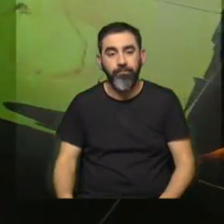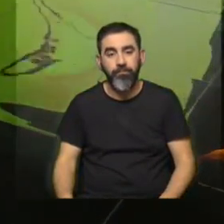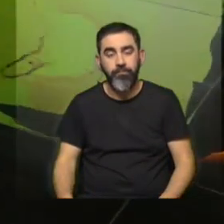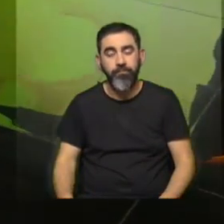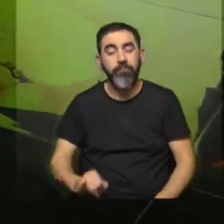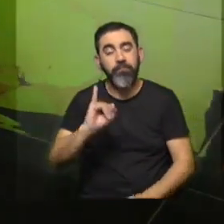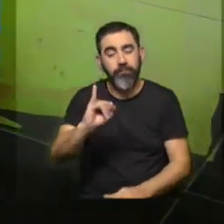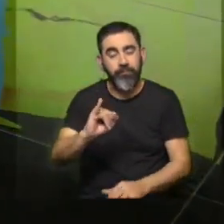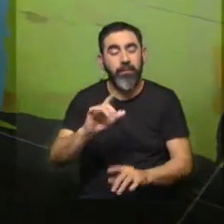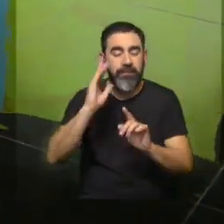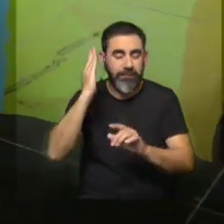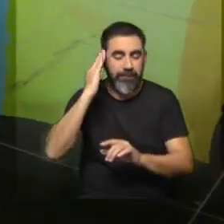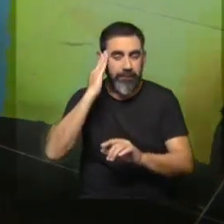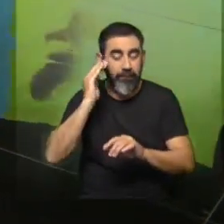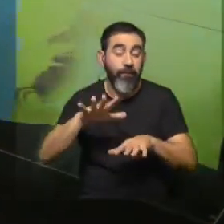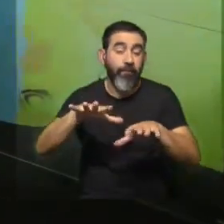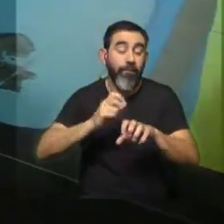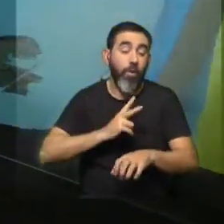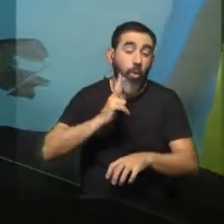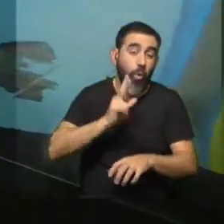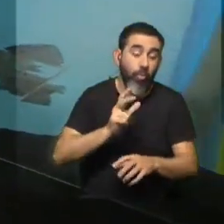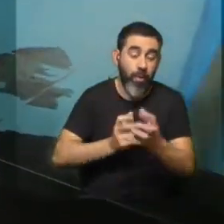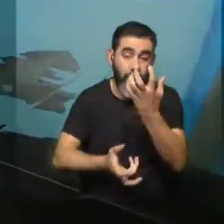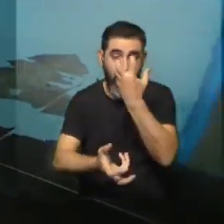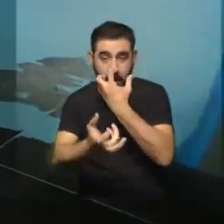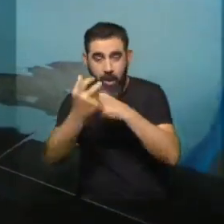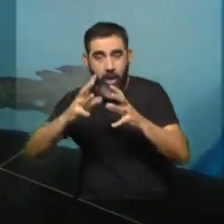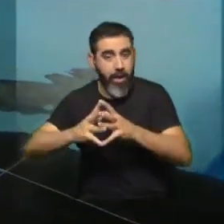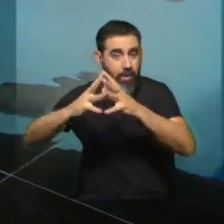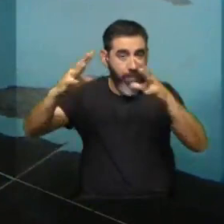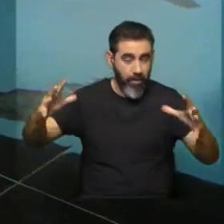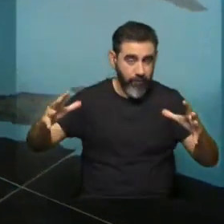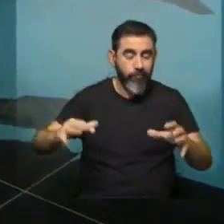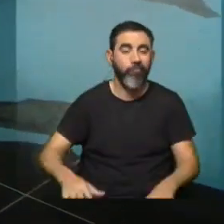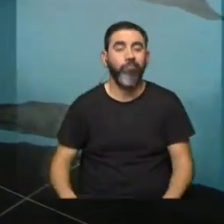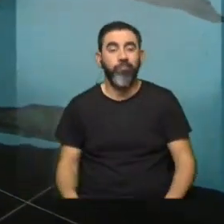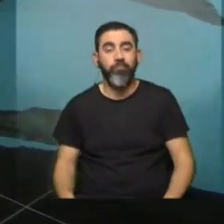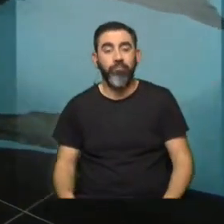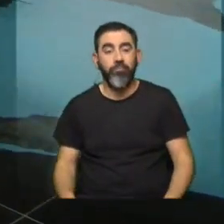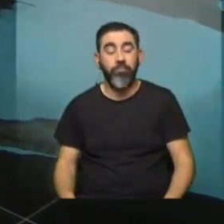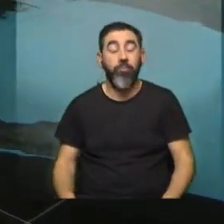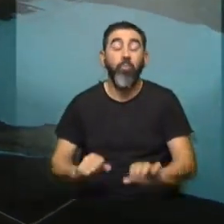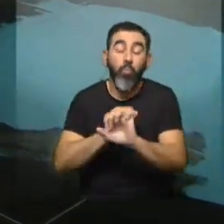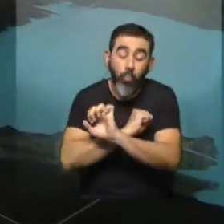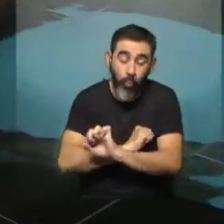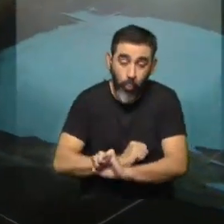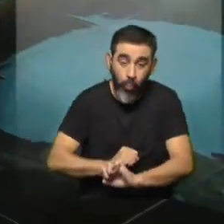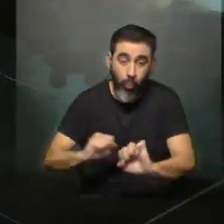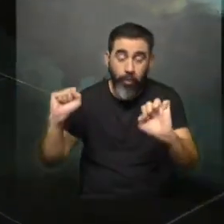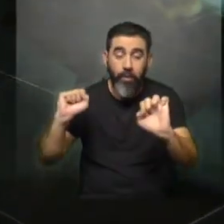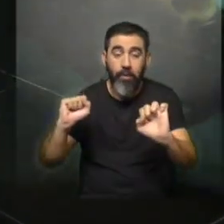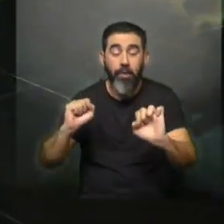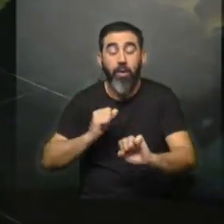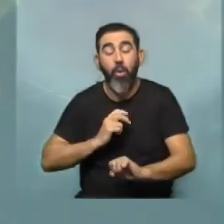coexistencia en el tiempo del Homo sapiens con la megafauna. Digamos, incluso se sostiene que probablemente la acción